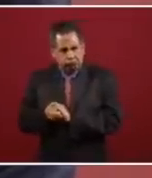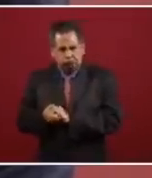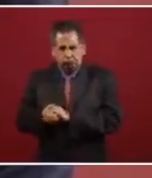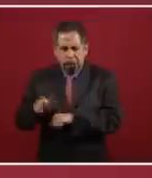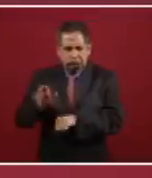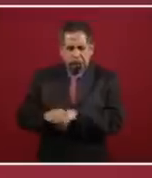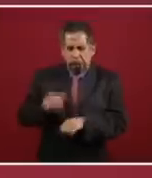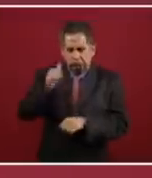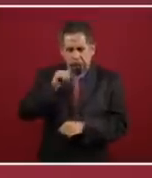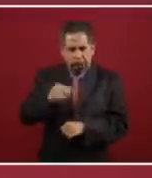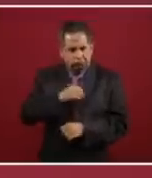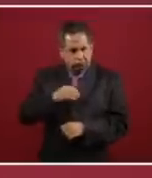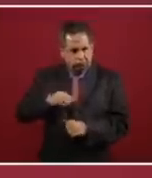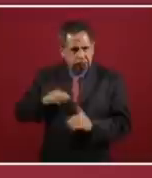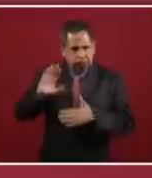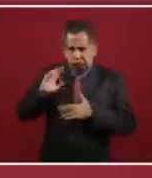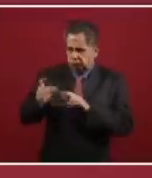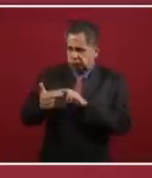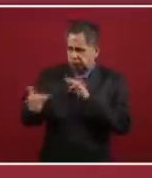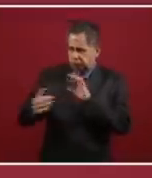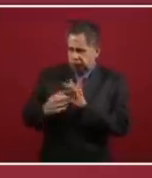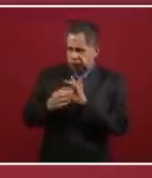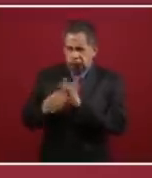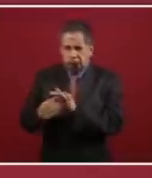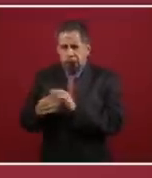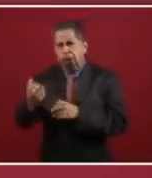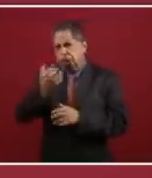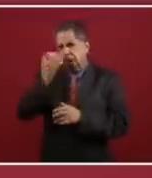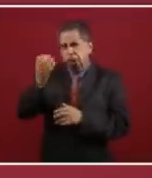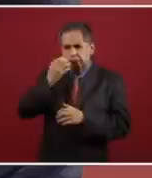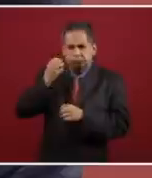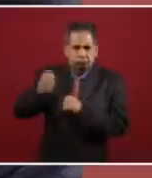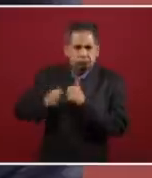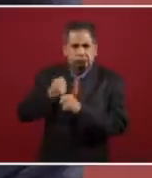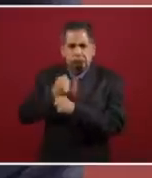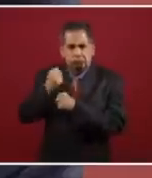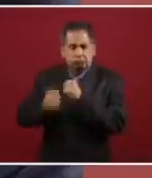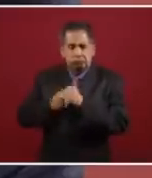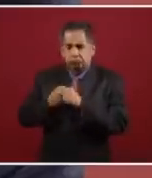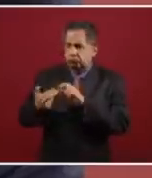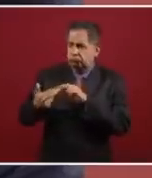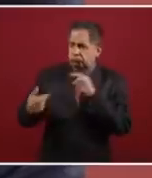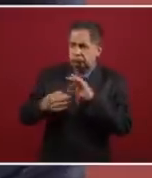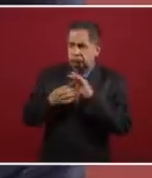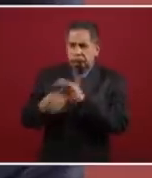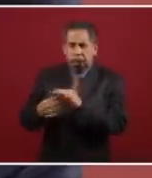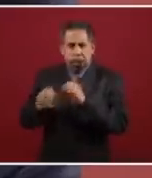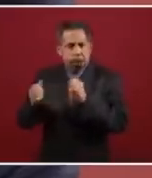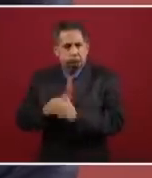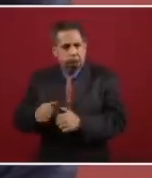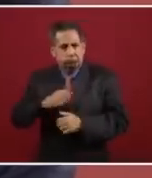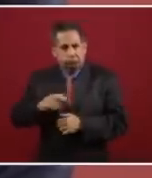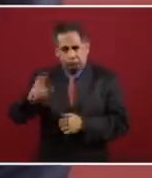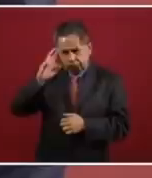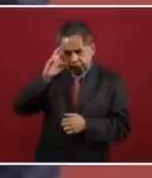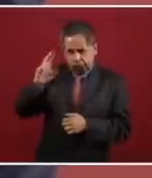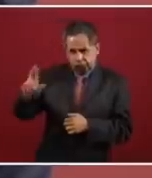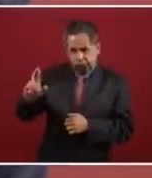ese compromiso y esa tradición de política exterior, de respeto